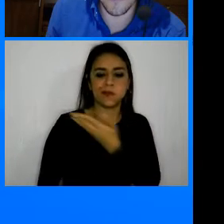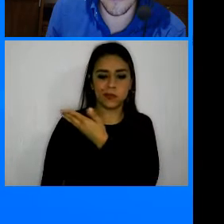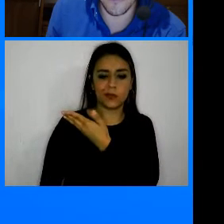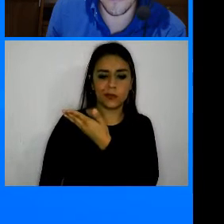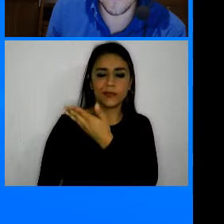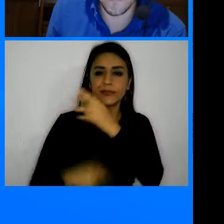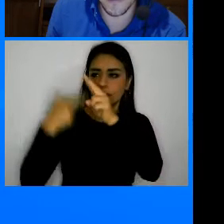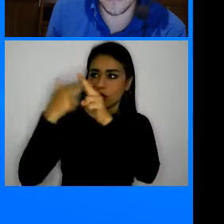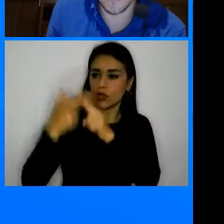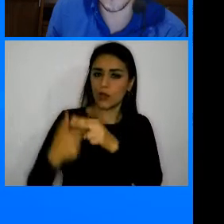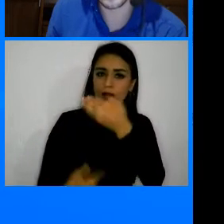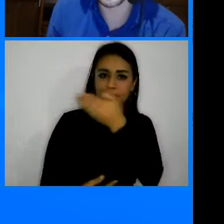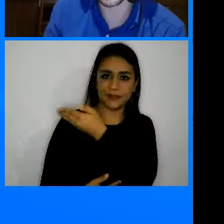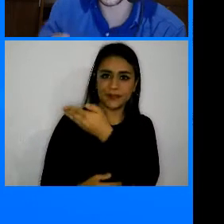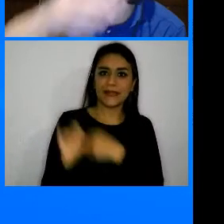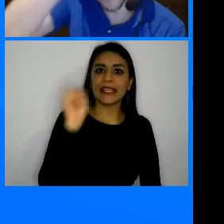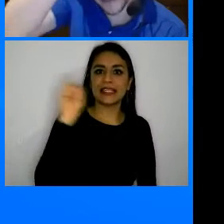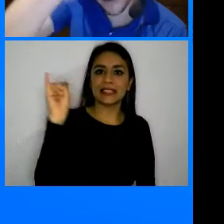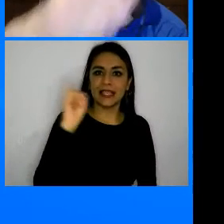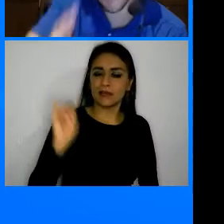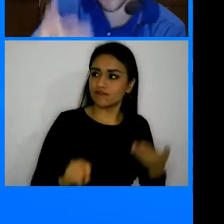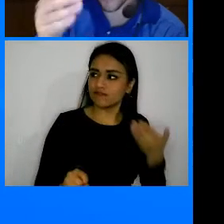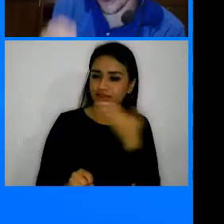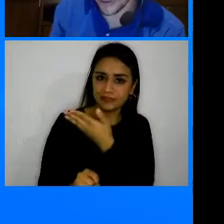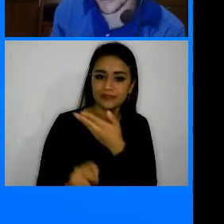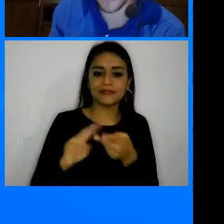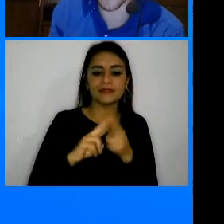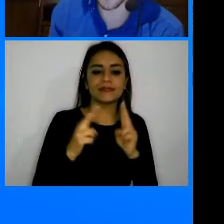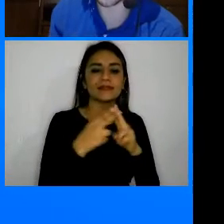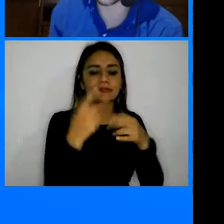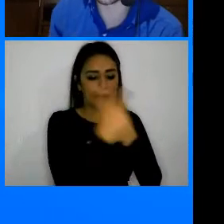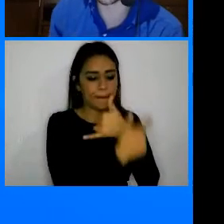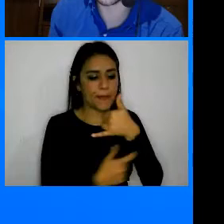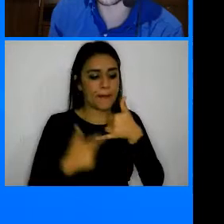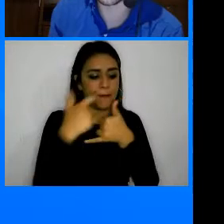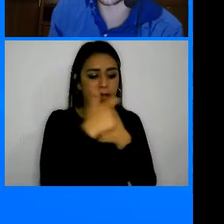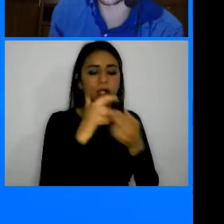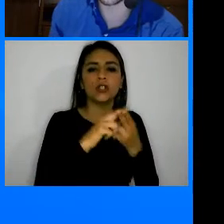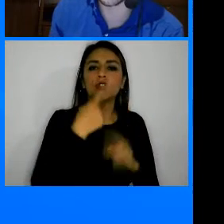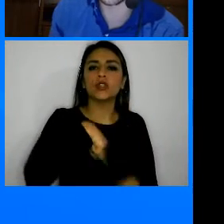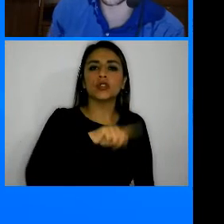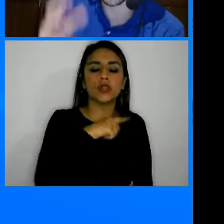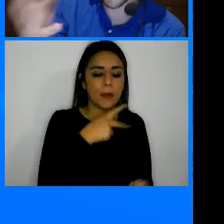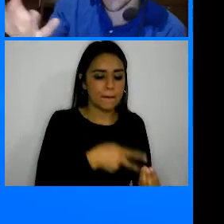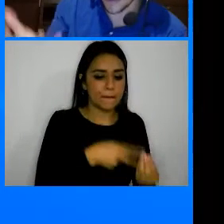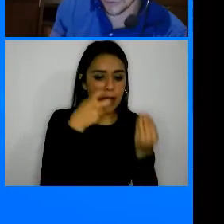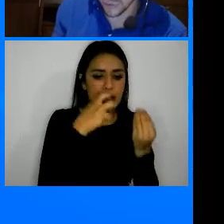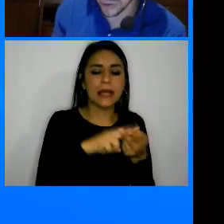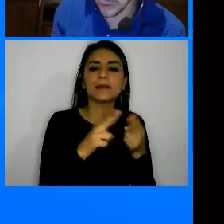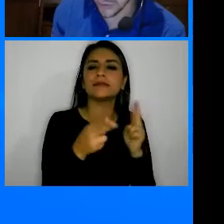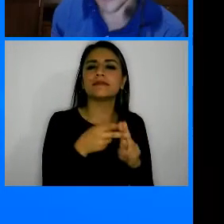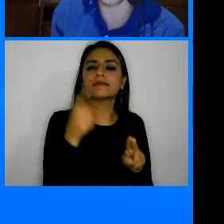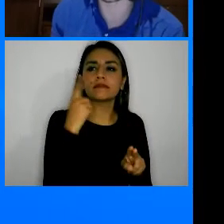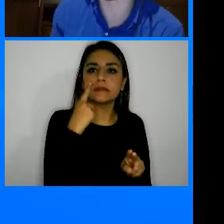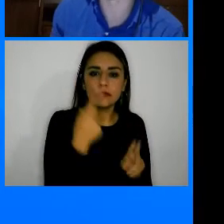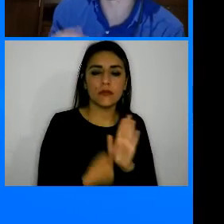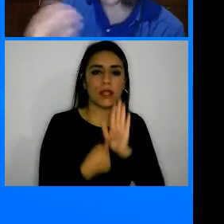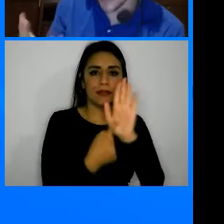esquina inferior izquierda, son las regiones arqueológicas de las cuales tenemos piezas, y son las piezas de las que yo hoy